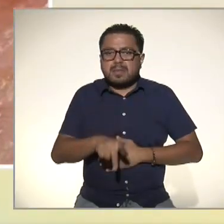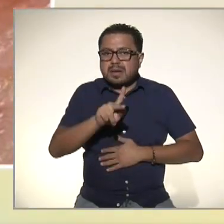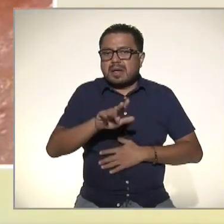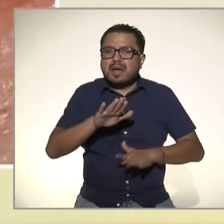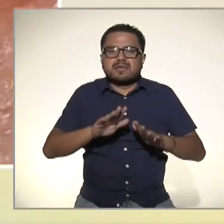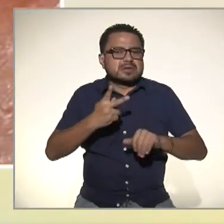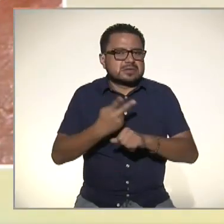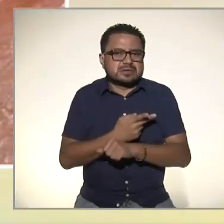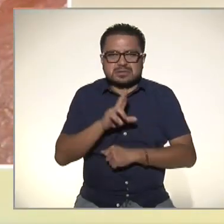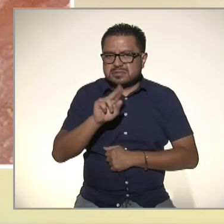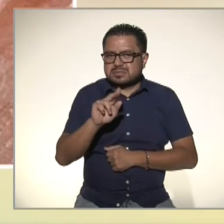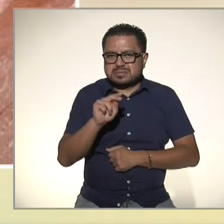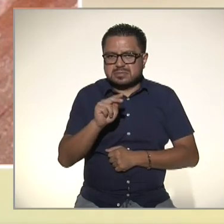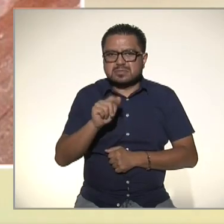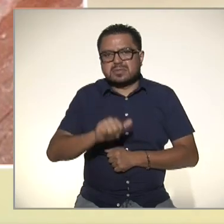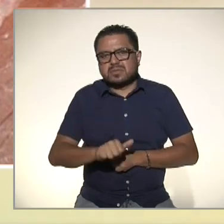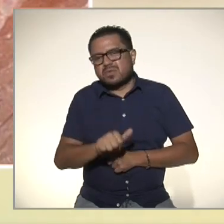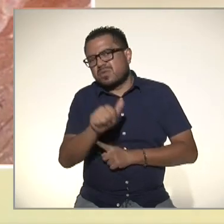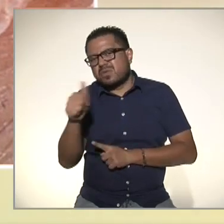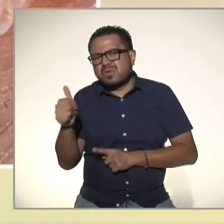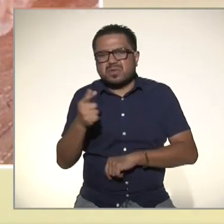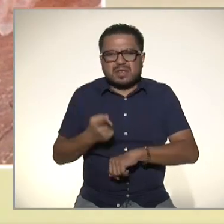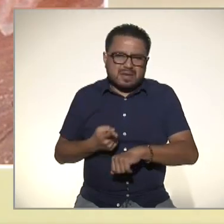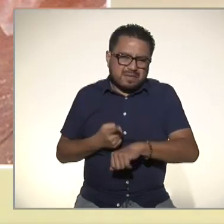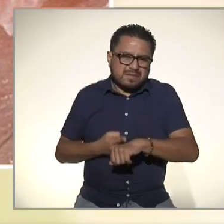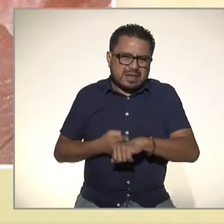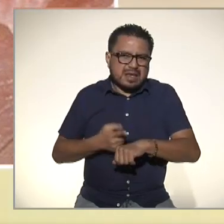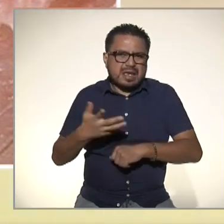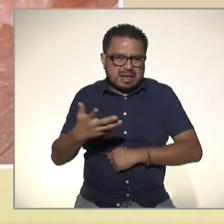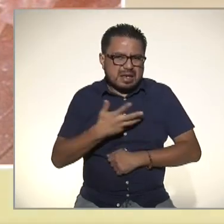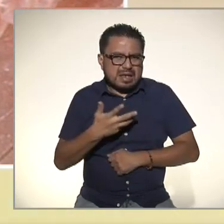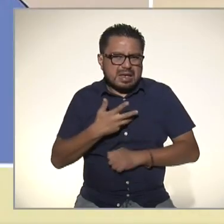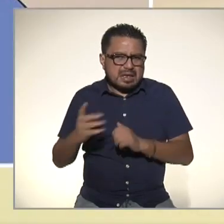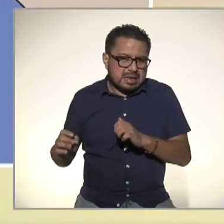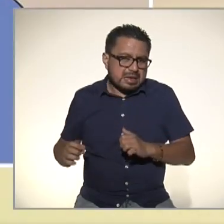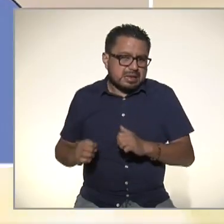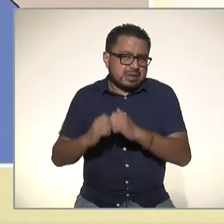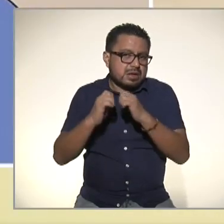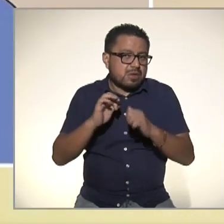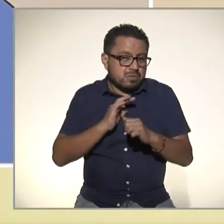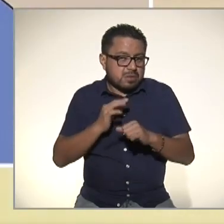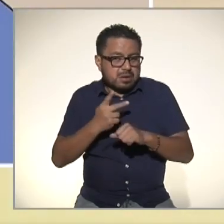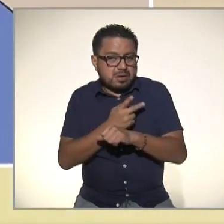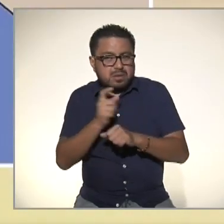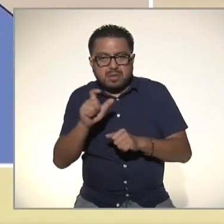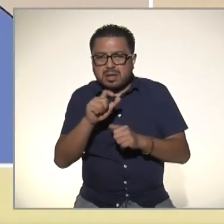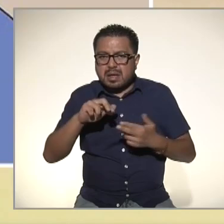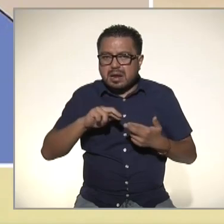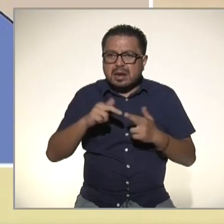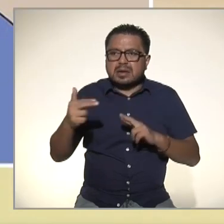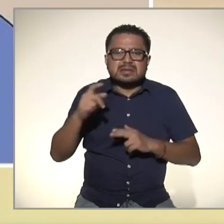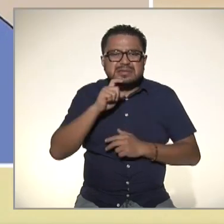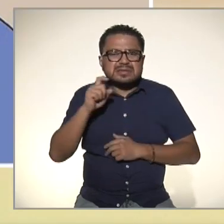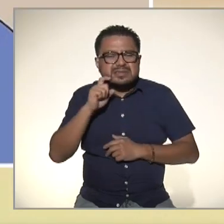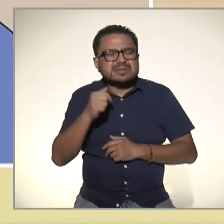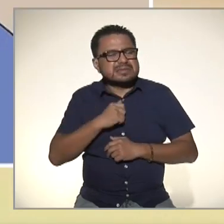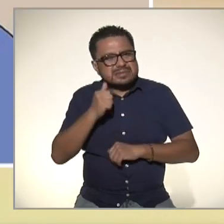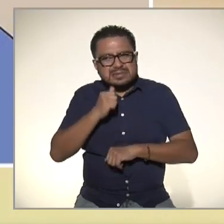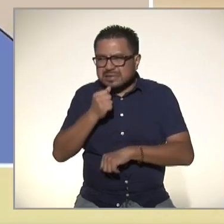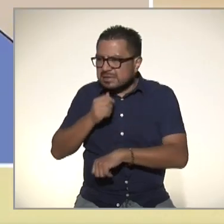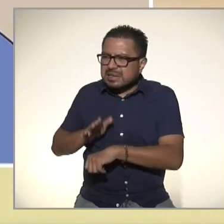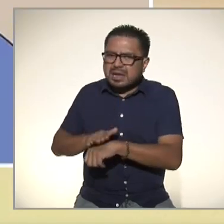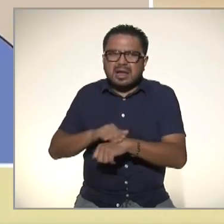¿no? Entonces, hay otras enfermedades, otros riesgos que puede llegar a suceder cuando tengan relaciones sexuales. Yo siempre les digo a todos los hombres que